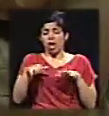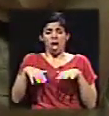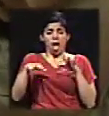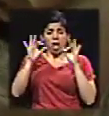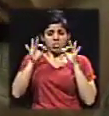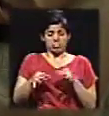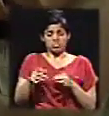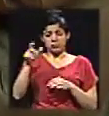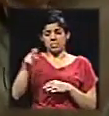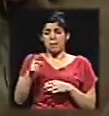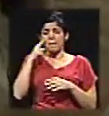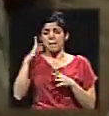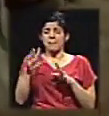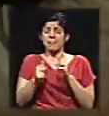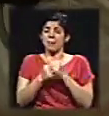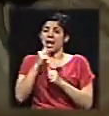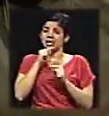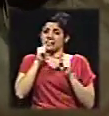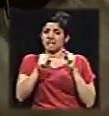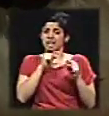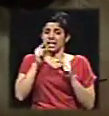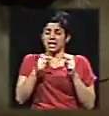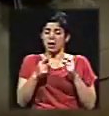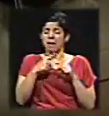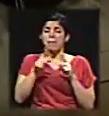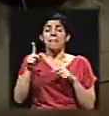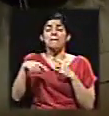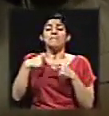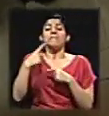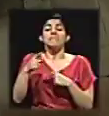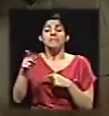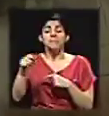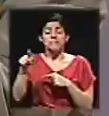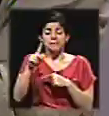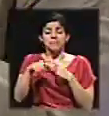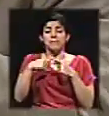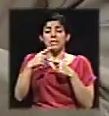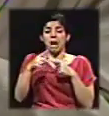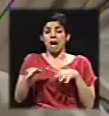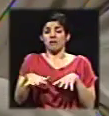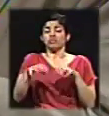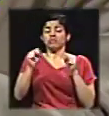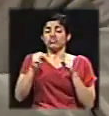ser más críticos, vayan a optar de manera